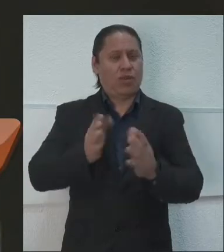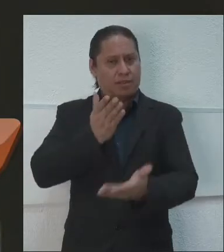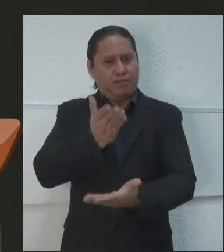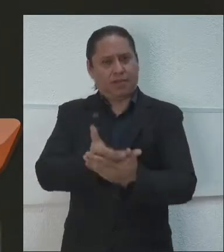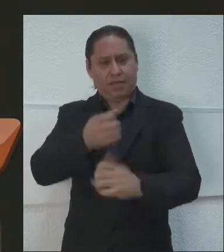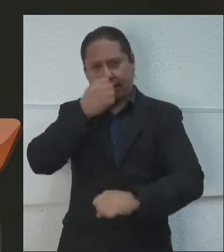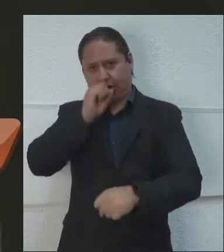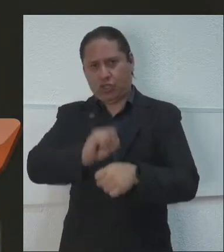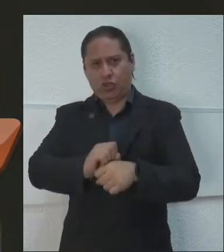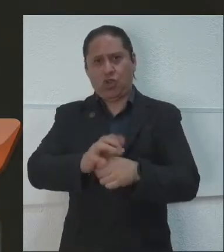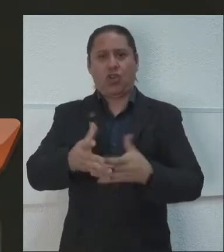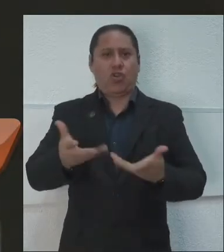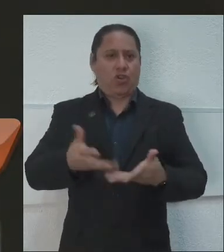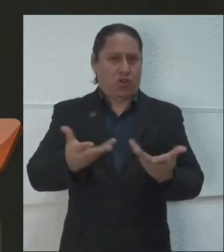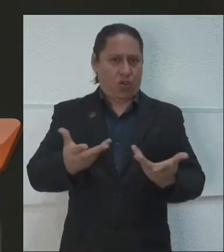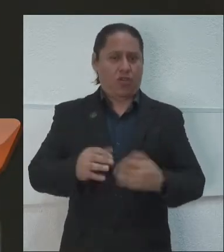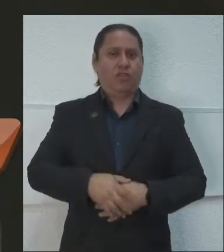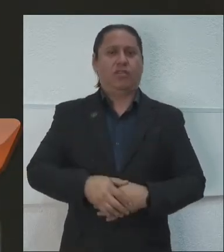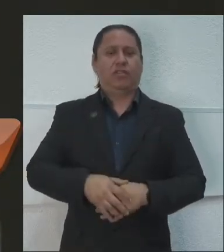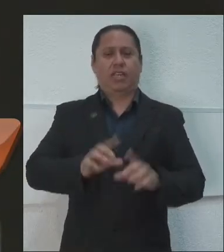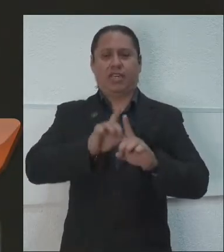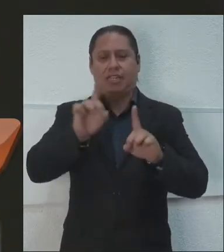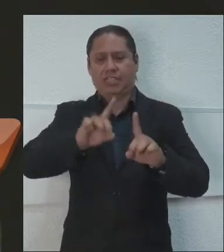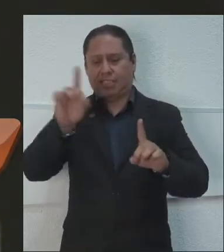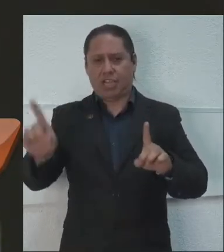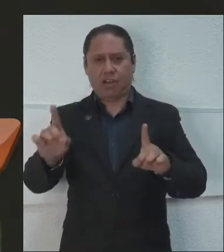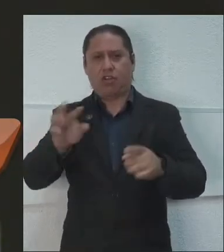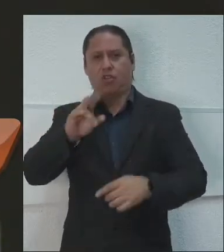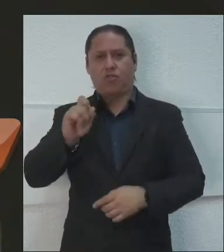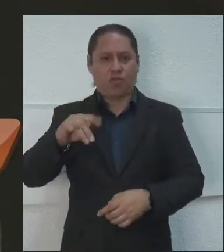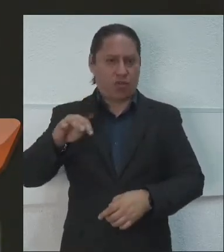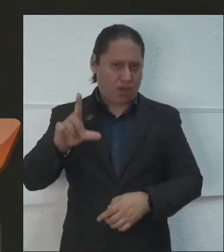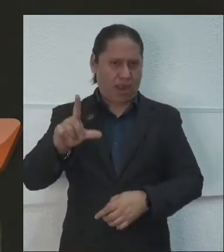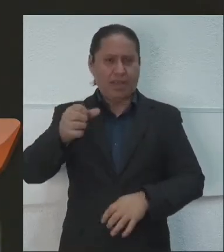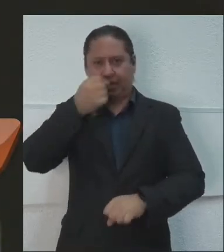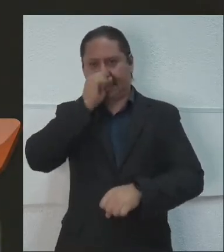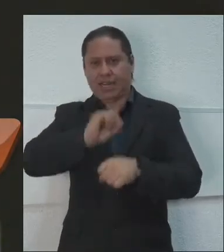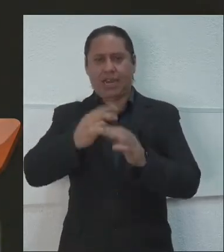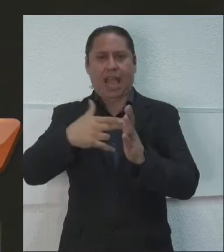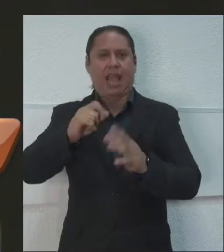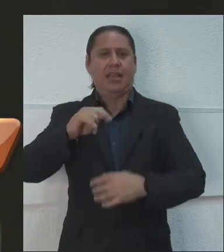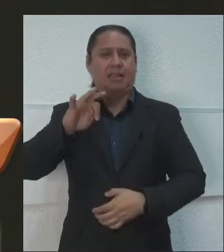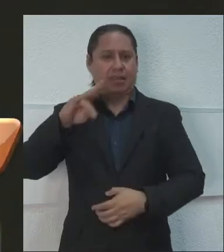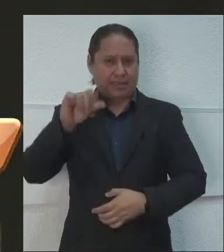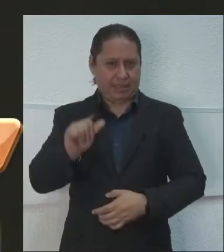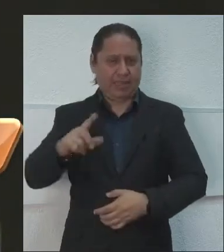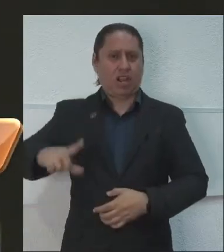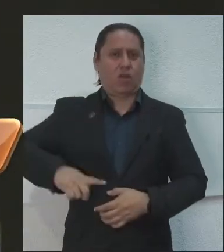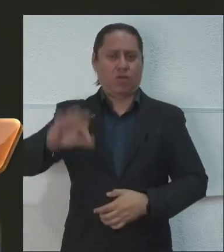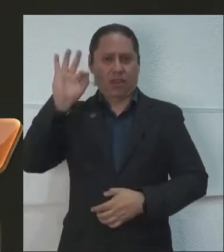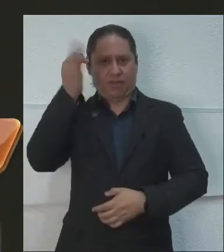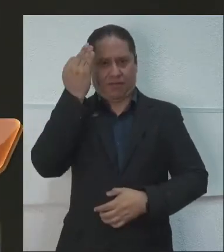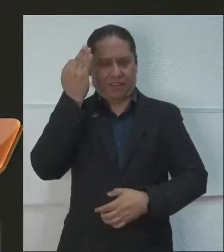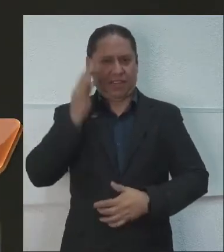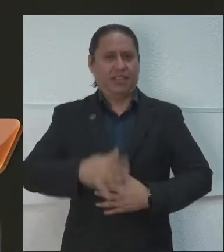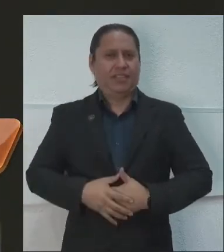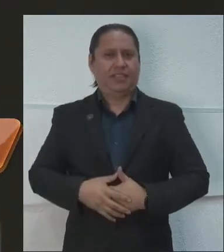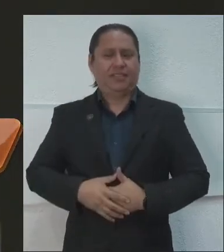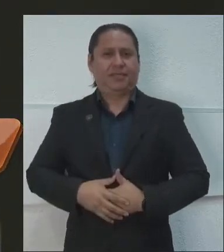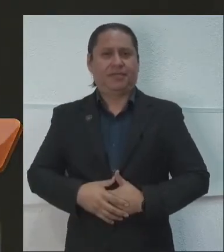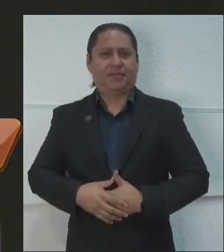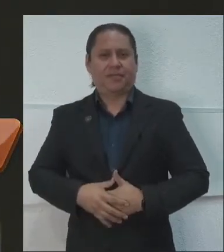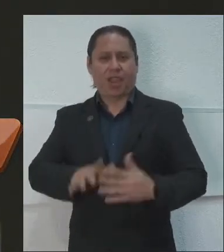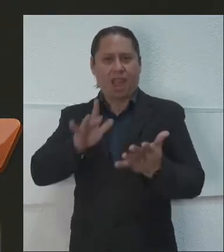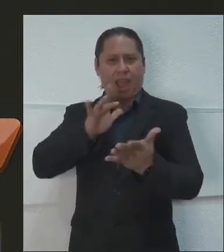Secretaría de Agricultura y Desarrollo Rural y a la Secretaría de Hacienda del gobierno federal